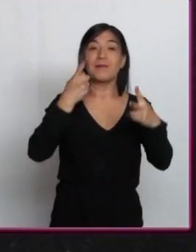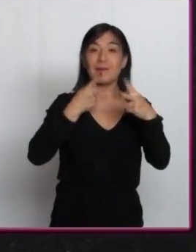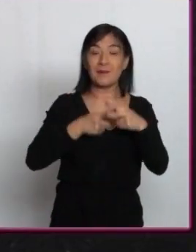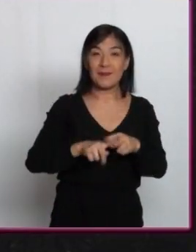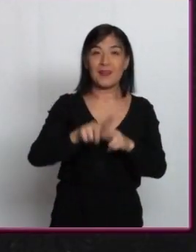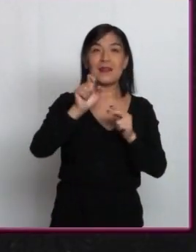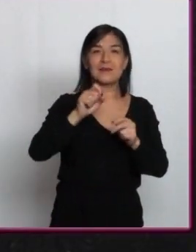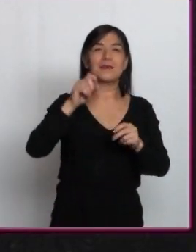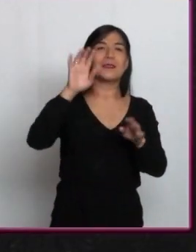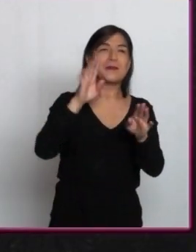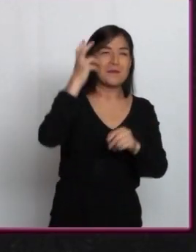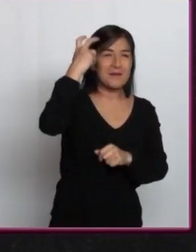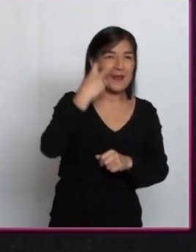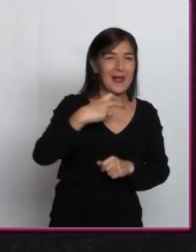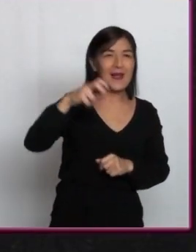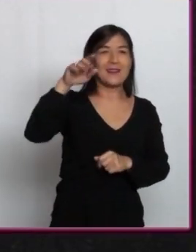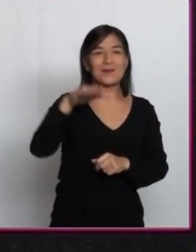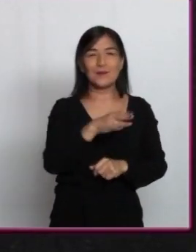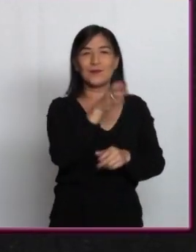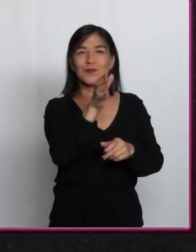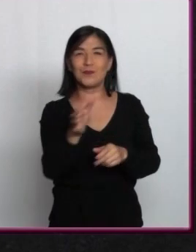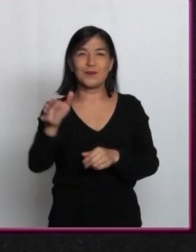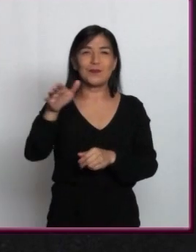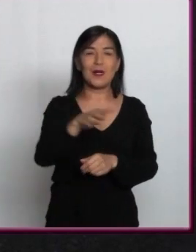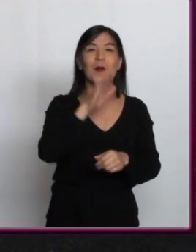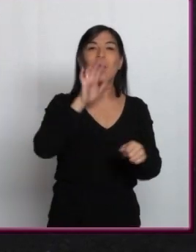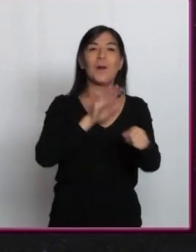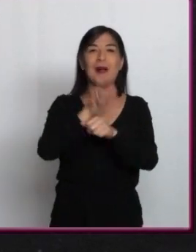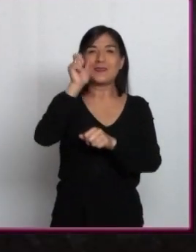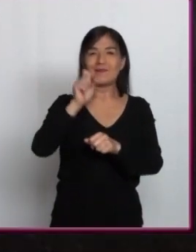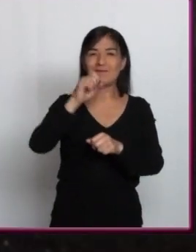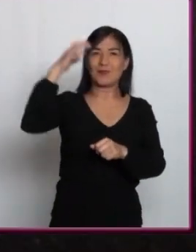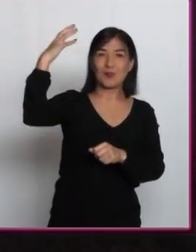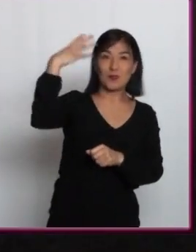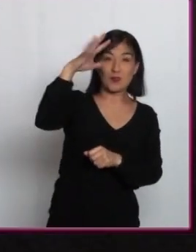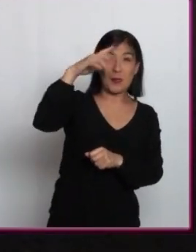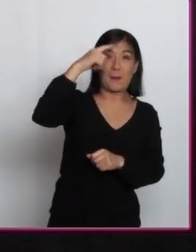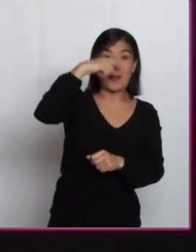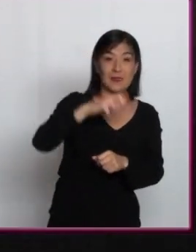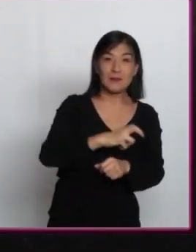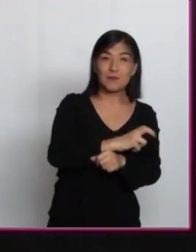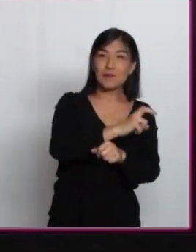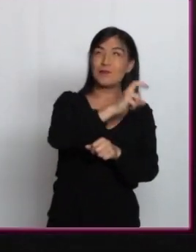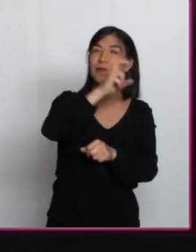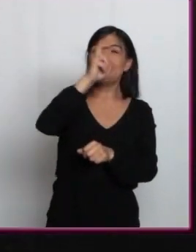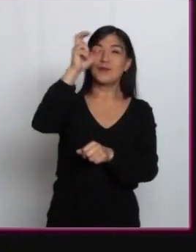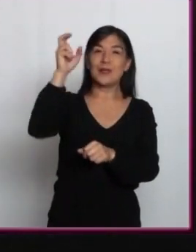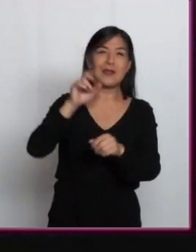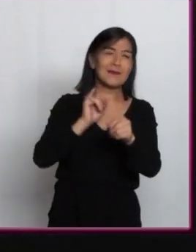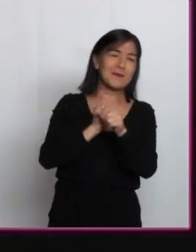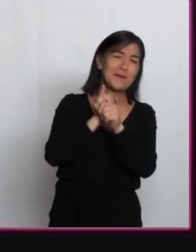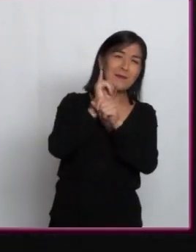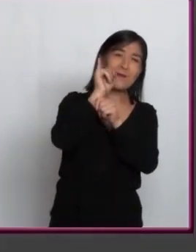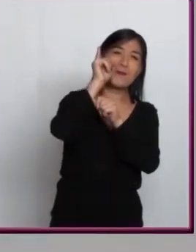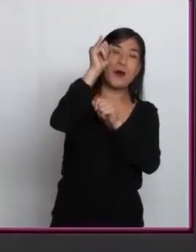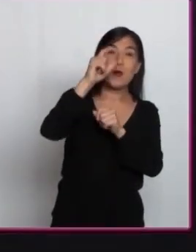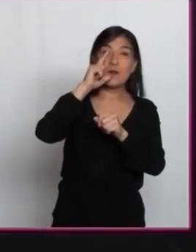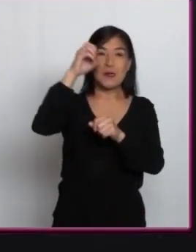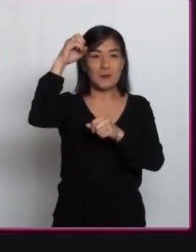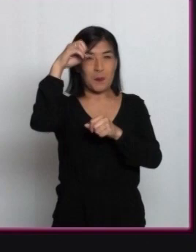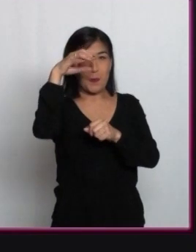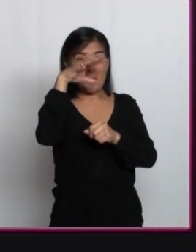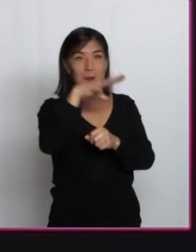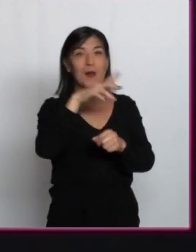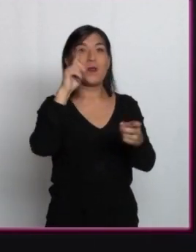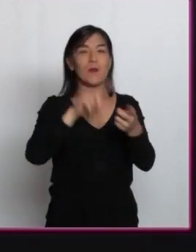Comencemos nuestro recorrido abandonando la comodidad de nuestro sistema solar, para ir hasta una galaxia muy lejana y luminosa,